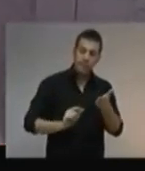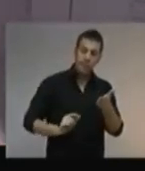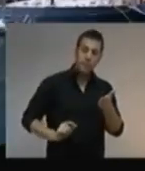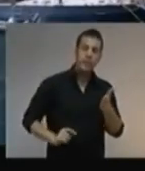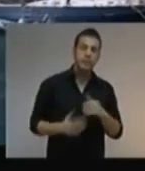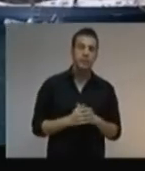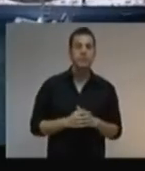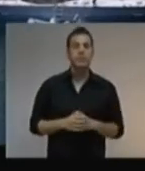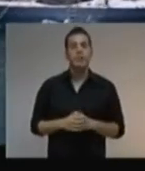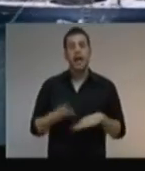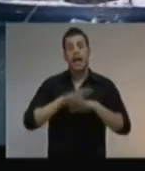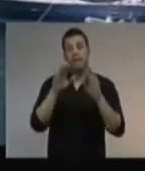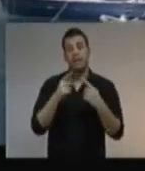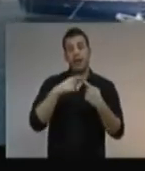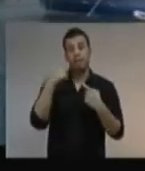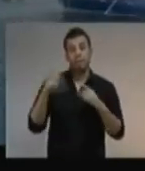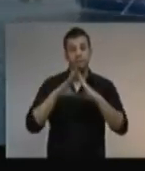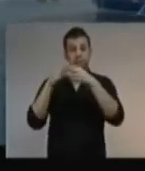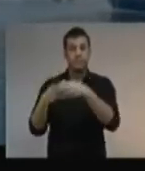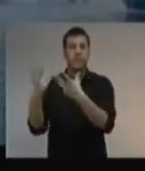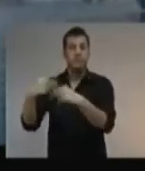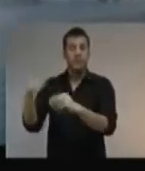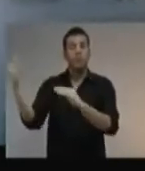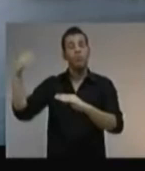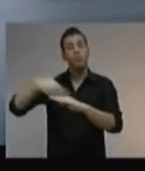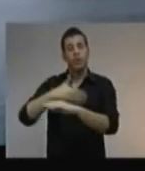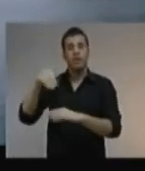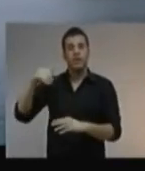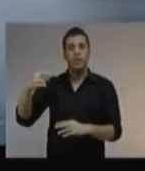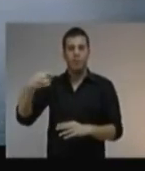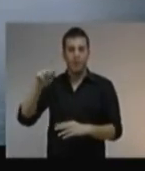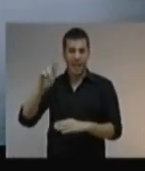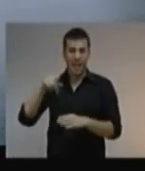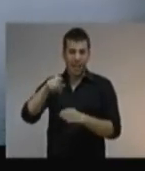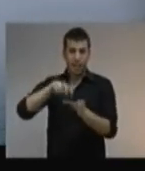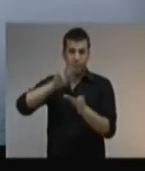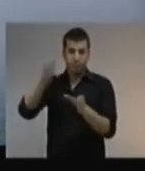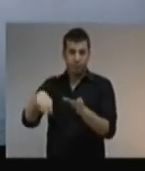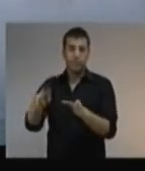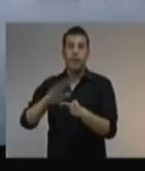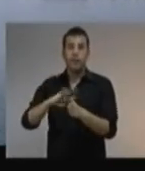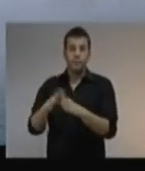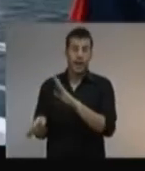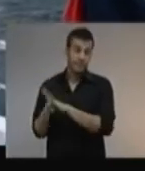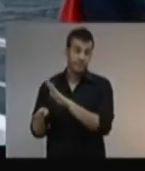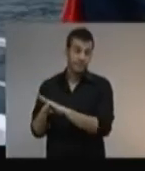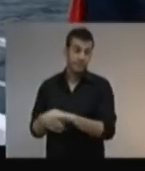El recorrido nos deja en el puerto de Mogán, donde desembarcamos para continuar nuestro viaje.